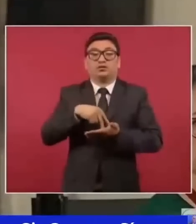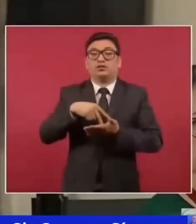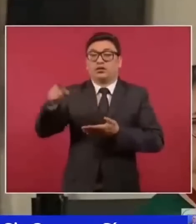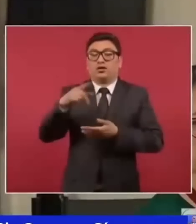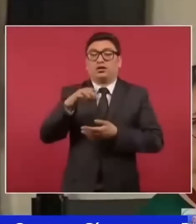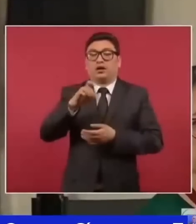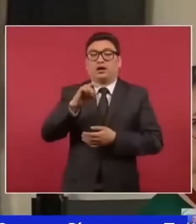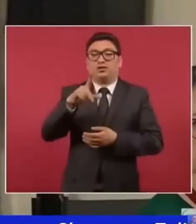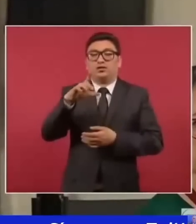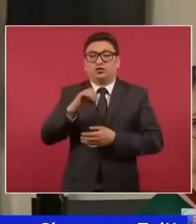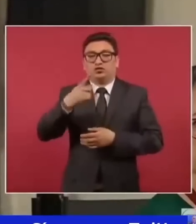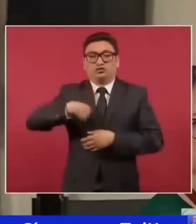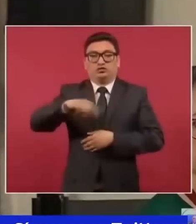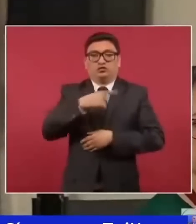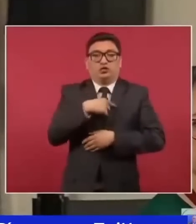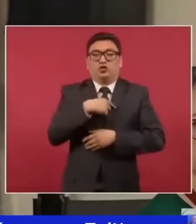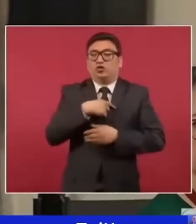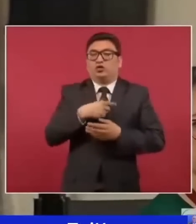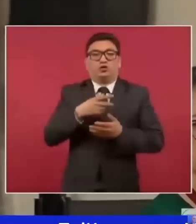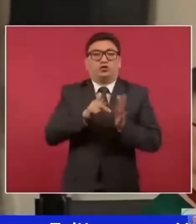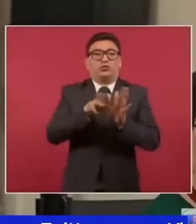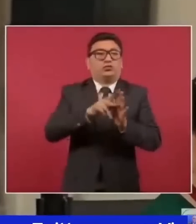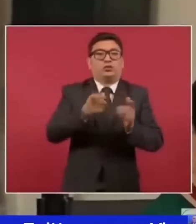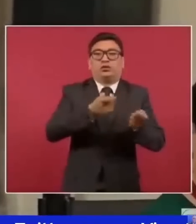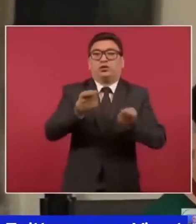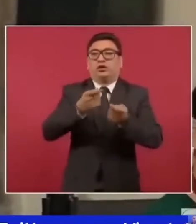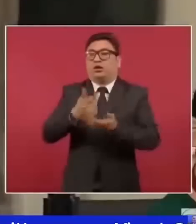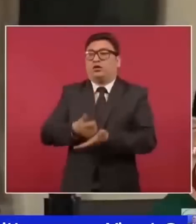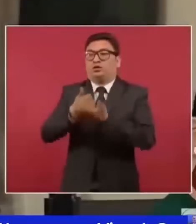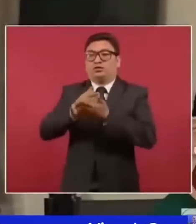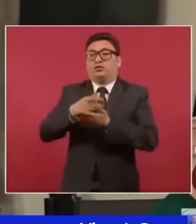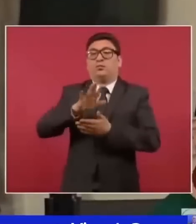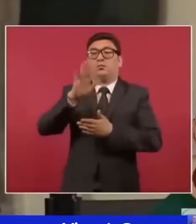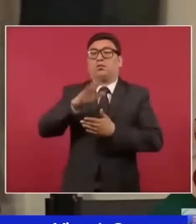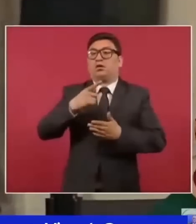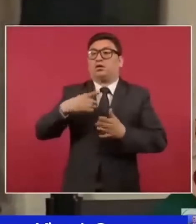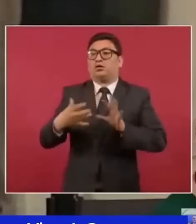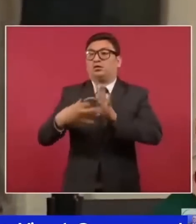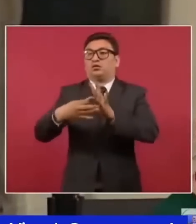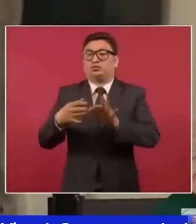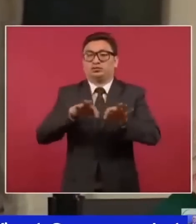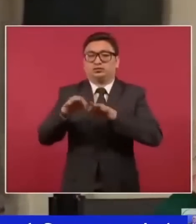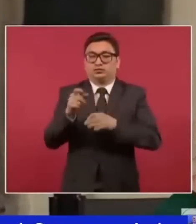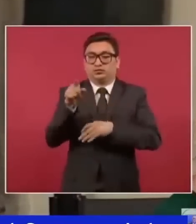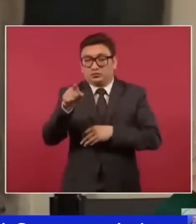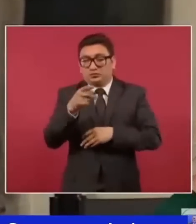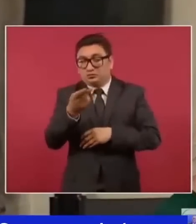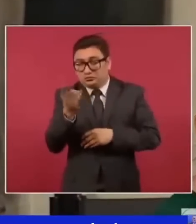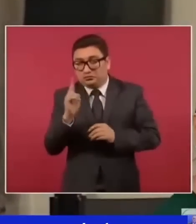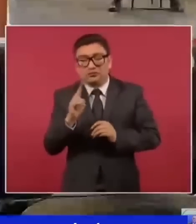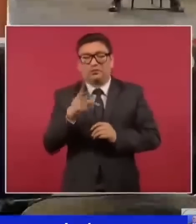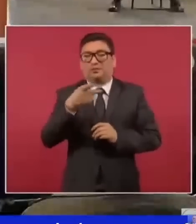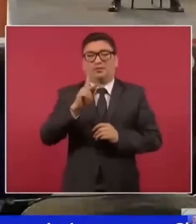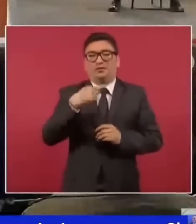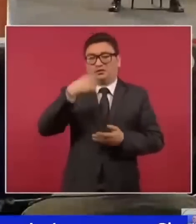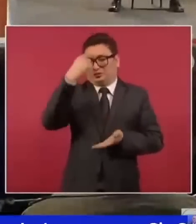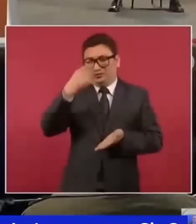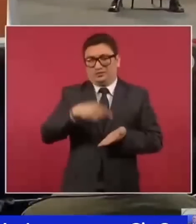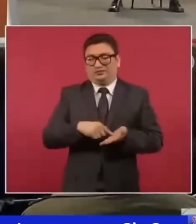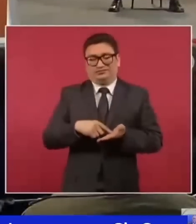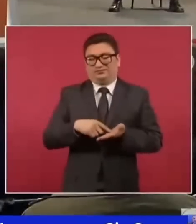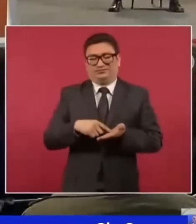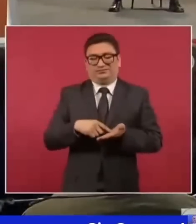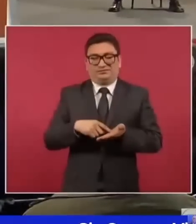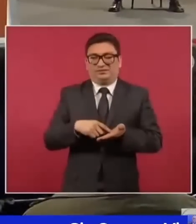hacer control de daños, como si nosotros trabajáramos para usted. Pero creo que no es un